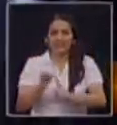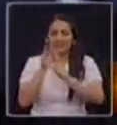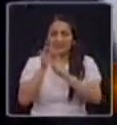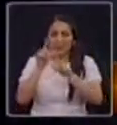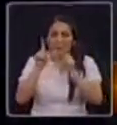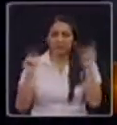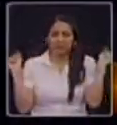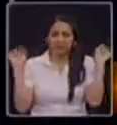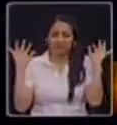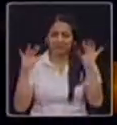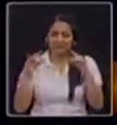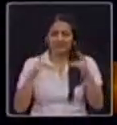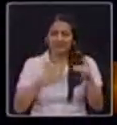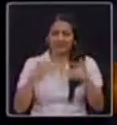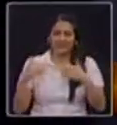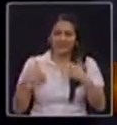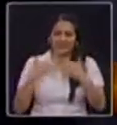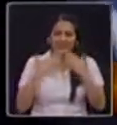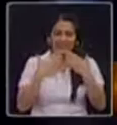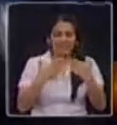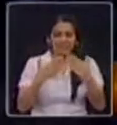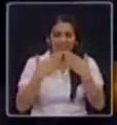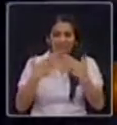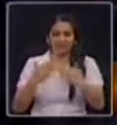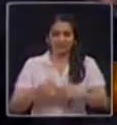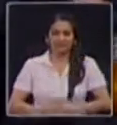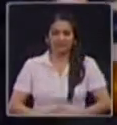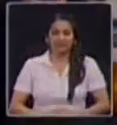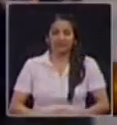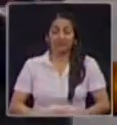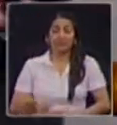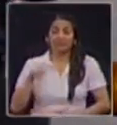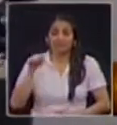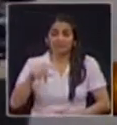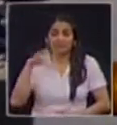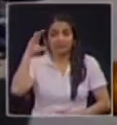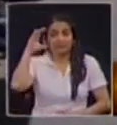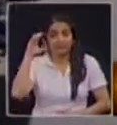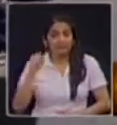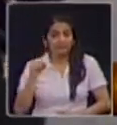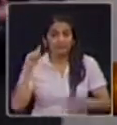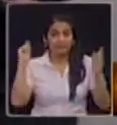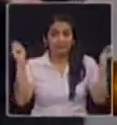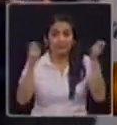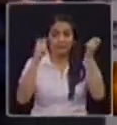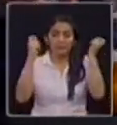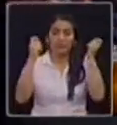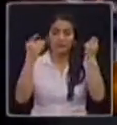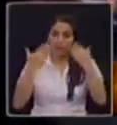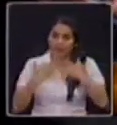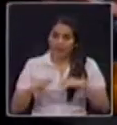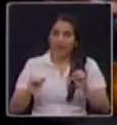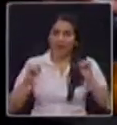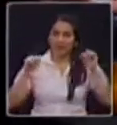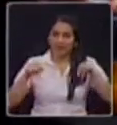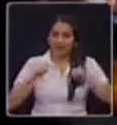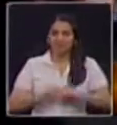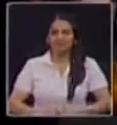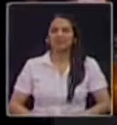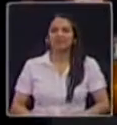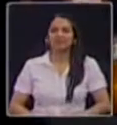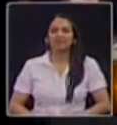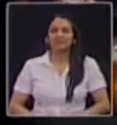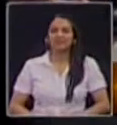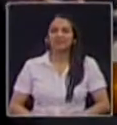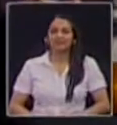muy agradecidos. Gracias, ingeniero. Esta es la fiesta que se está ya viviendo acá en la ciudad de Cuenca, en Atenas del